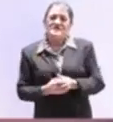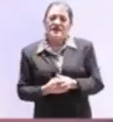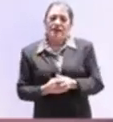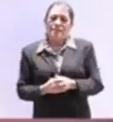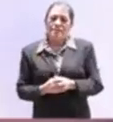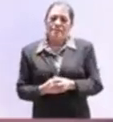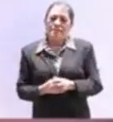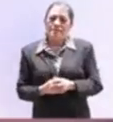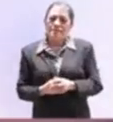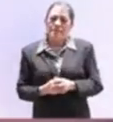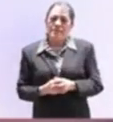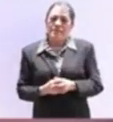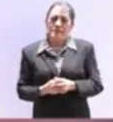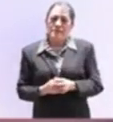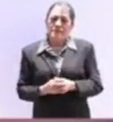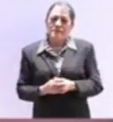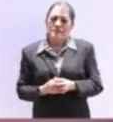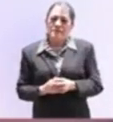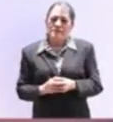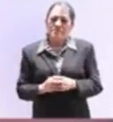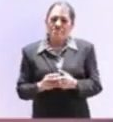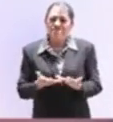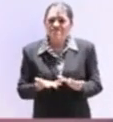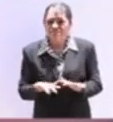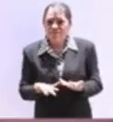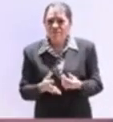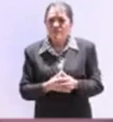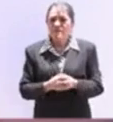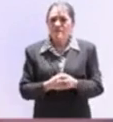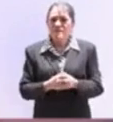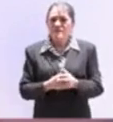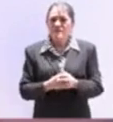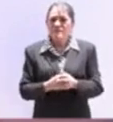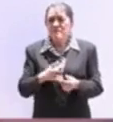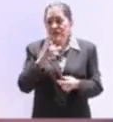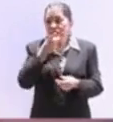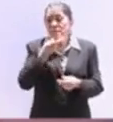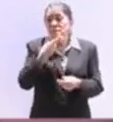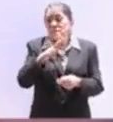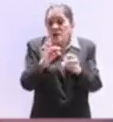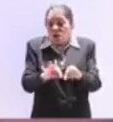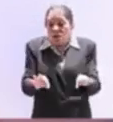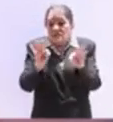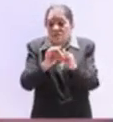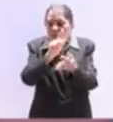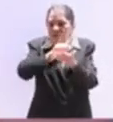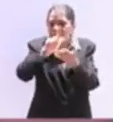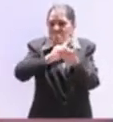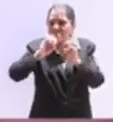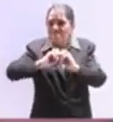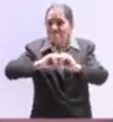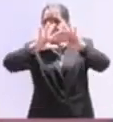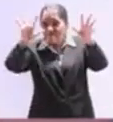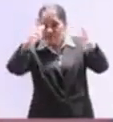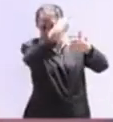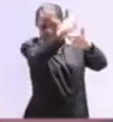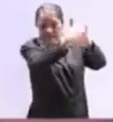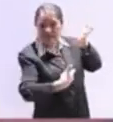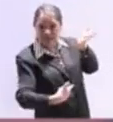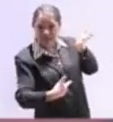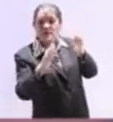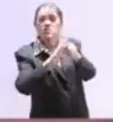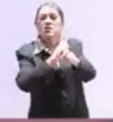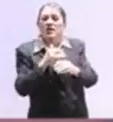FAIS municipal siguiendo los valores de la honestidad y la transparencia. En todos los procesos de transformación que ha